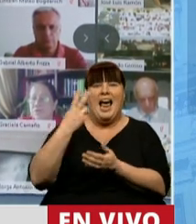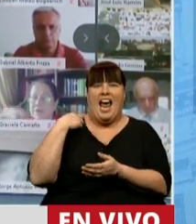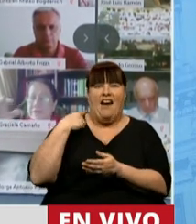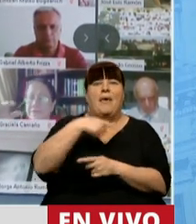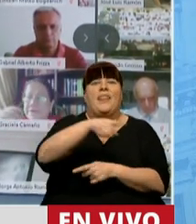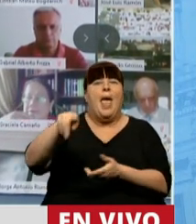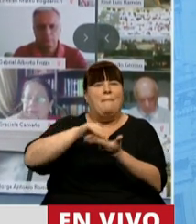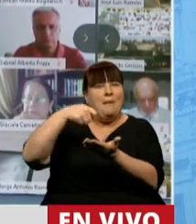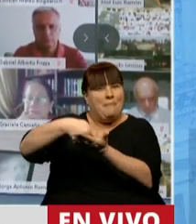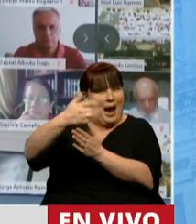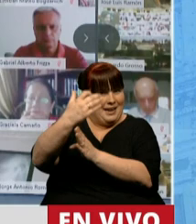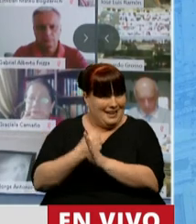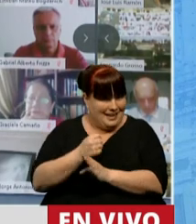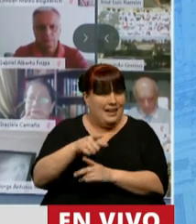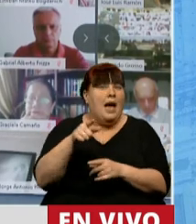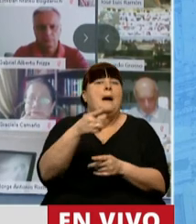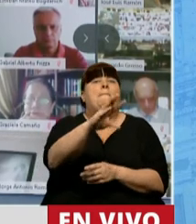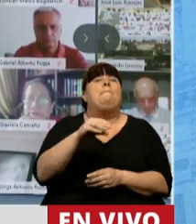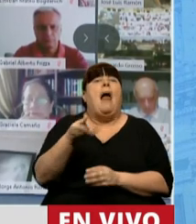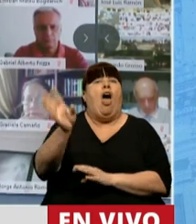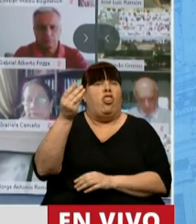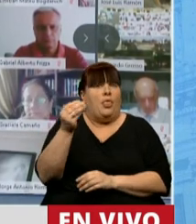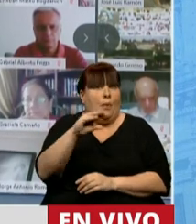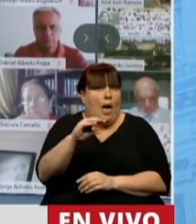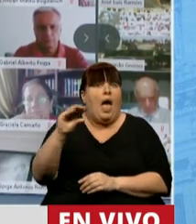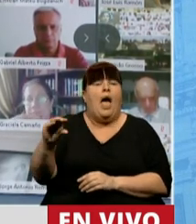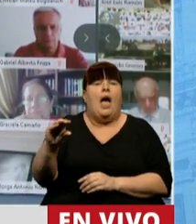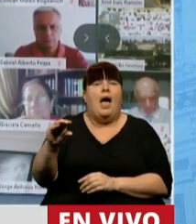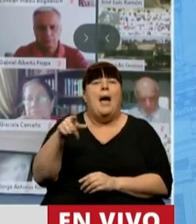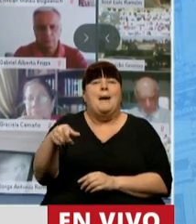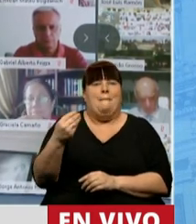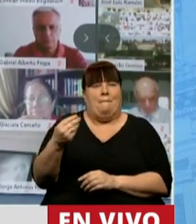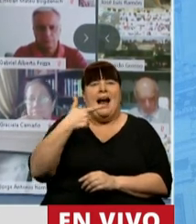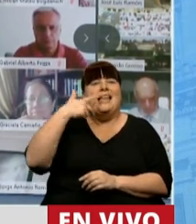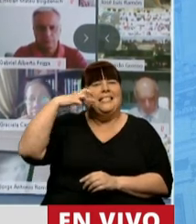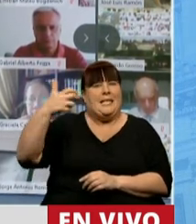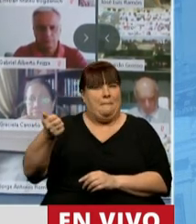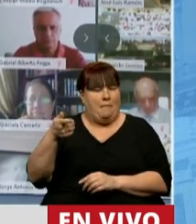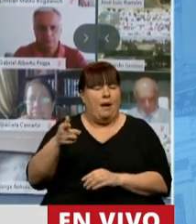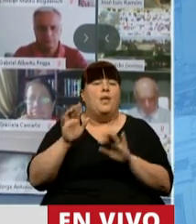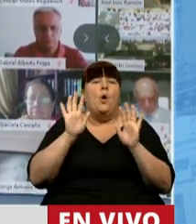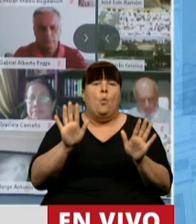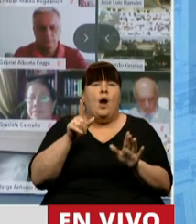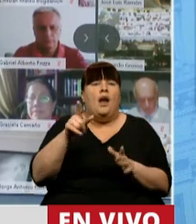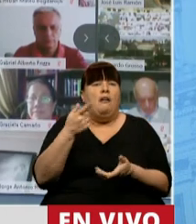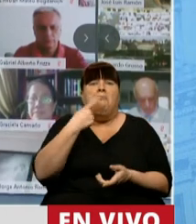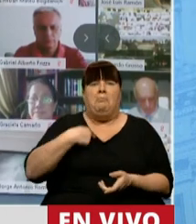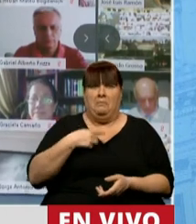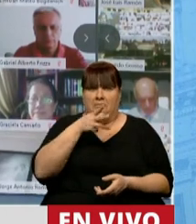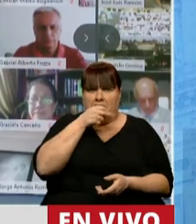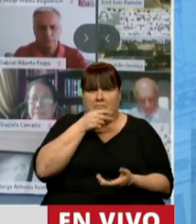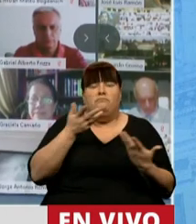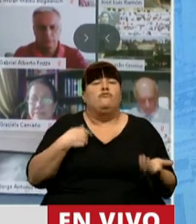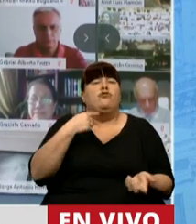Patronales no que van justamente tienen destino este al al sipa entonces digo esa respuesta no estuvo